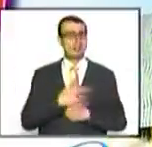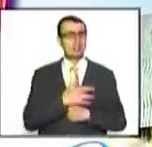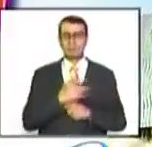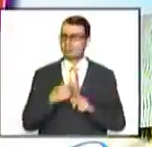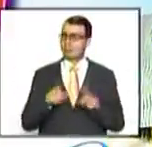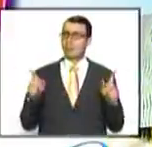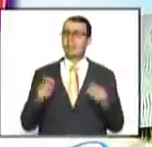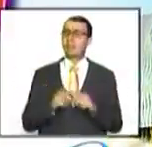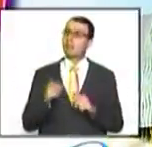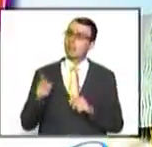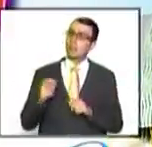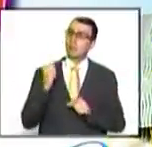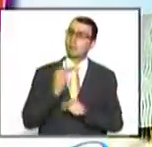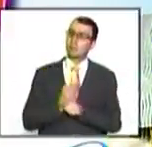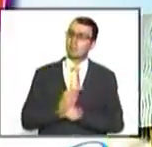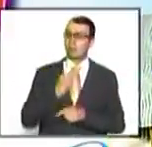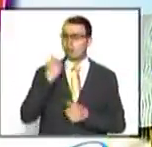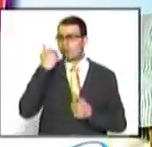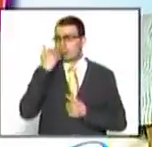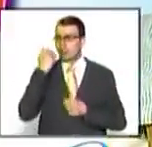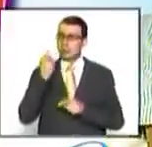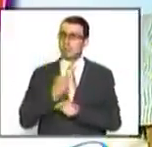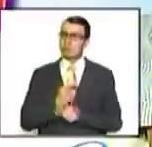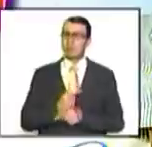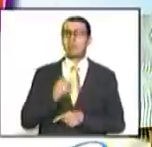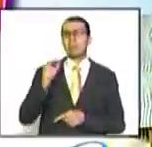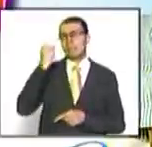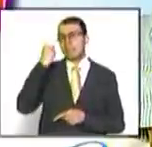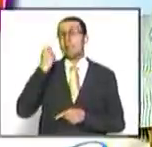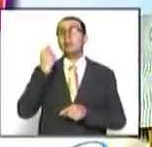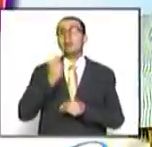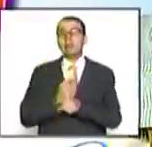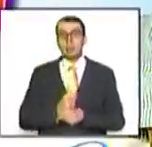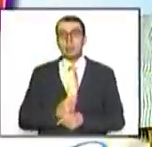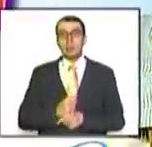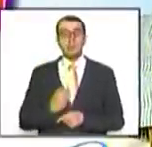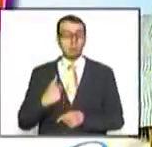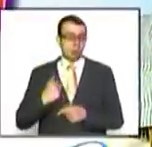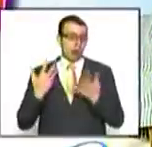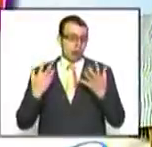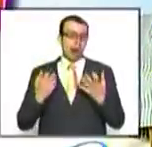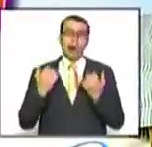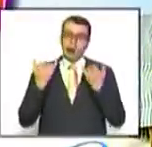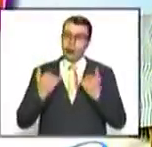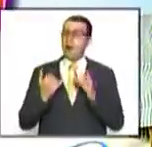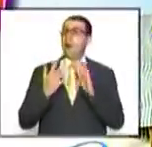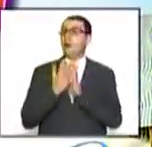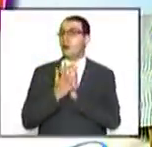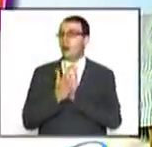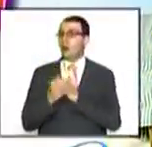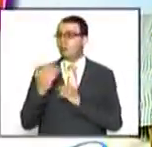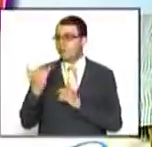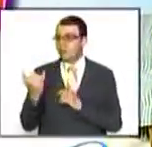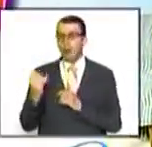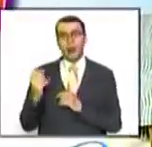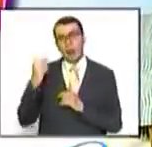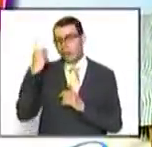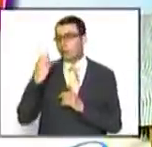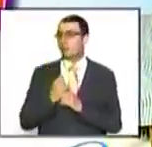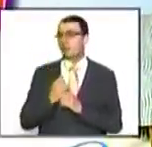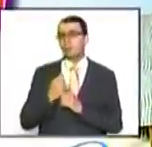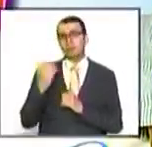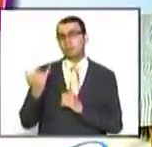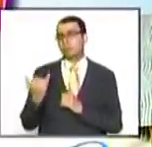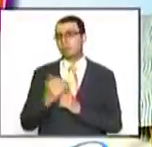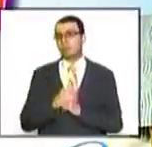las enfermedades. Entonces, ¿qué más que hoy yo quisiera hablarles de esta alternativa que no